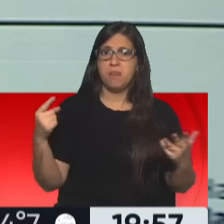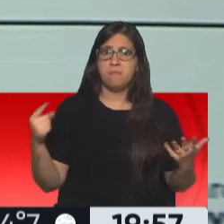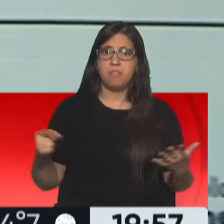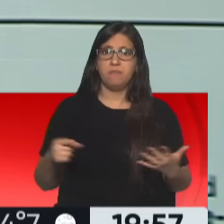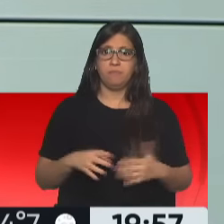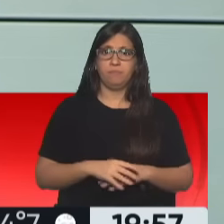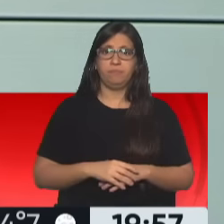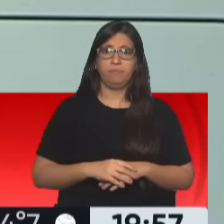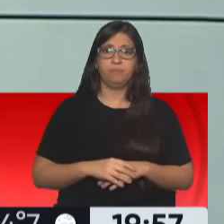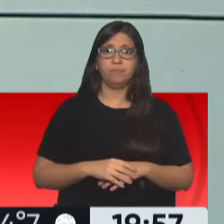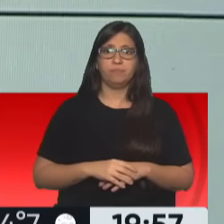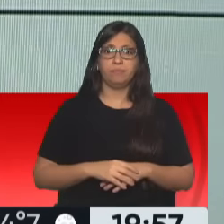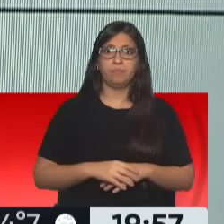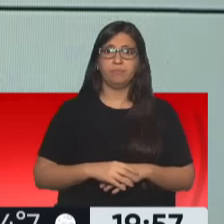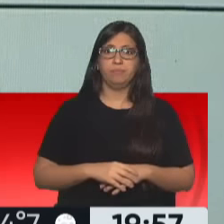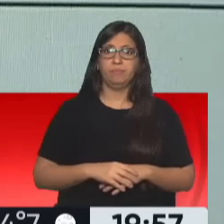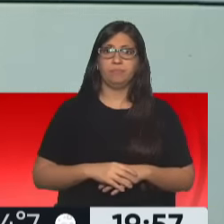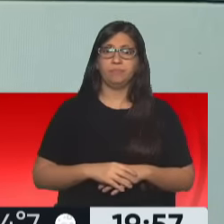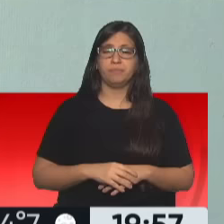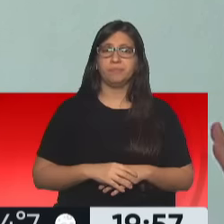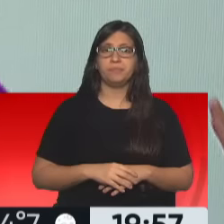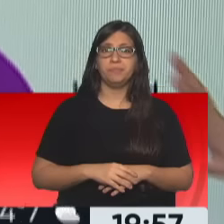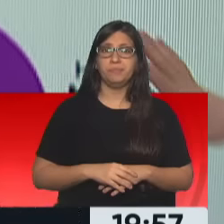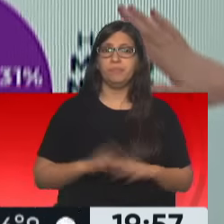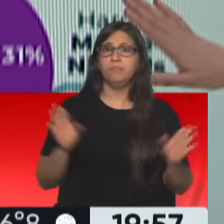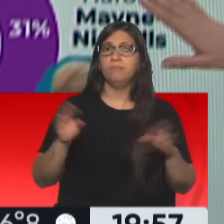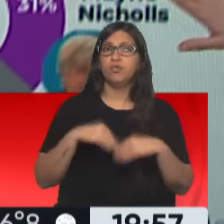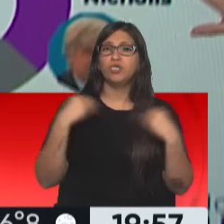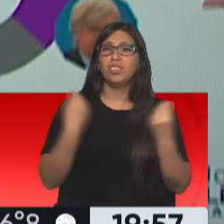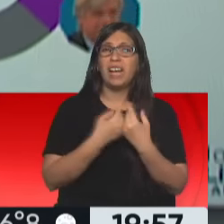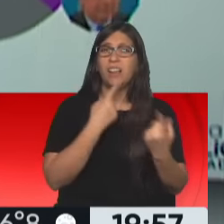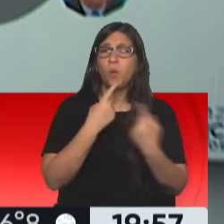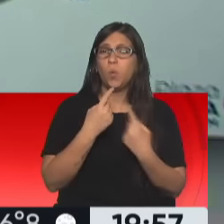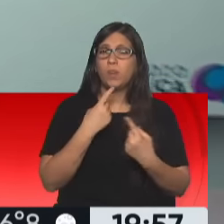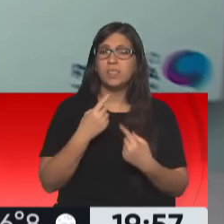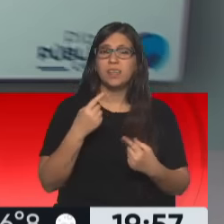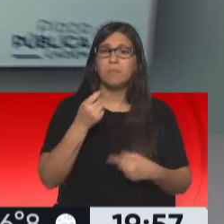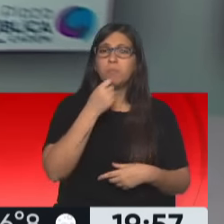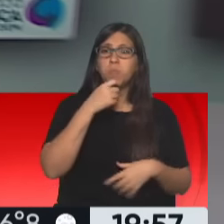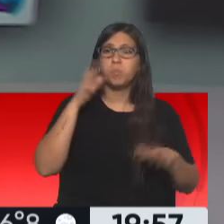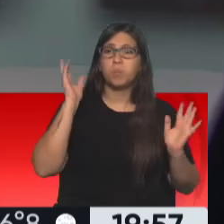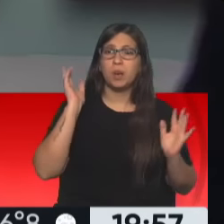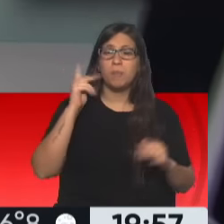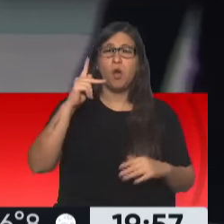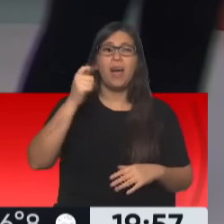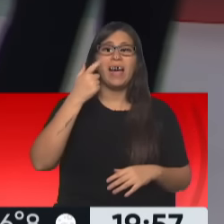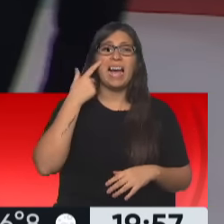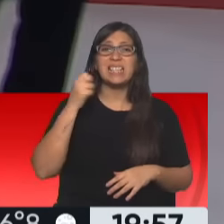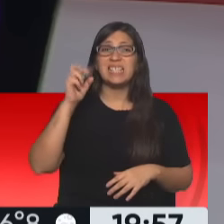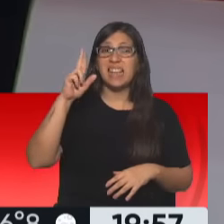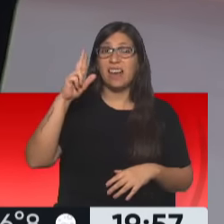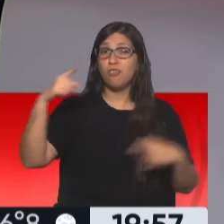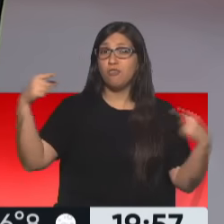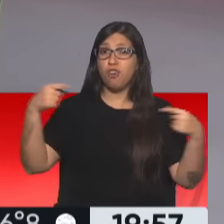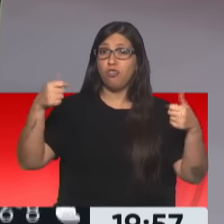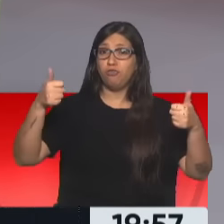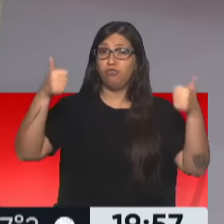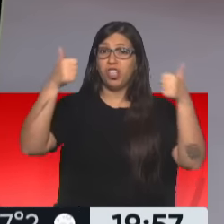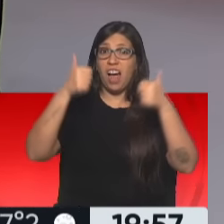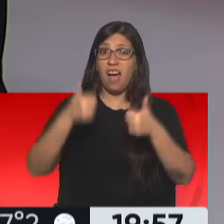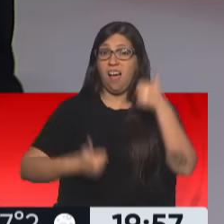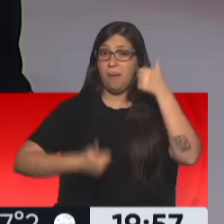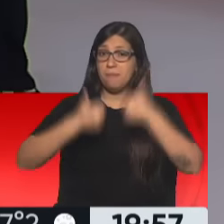el resto de las opciones. Lo que da alguna encuesta es con Kaiser, podría ser con el único que podría llegar a ganar Jara, eso